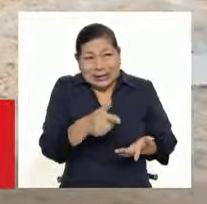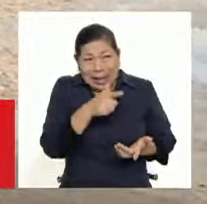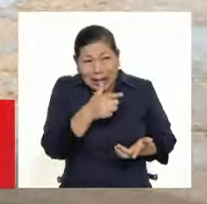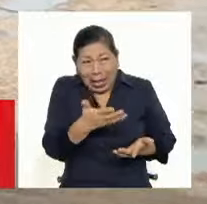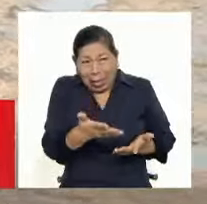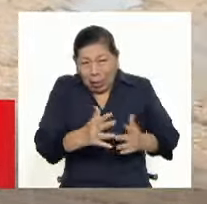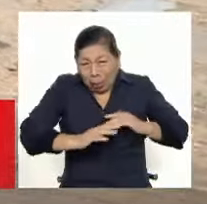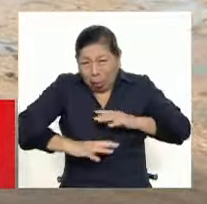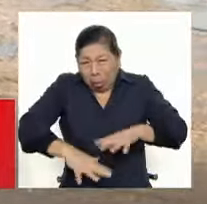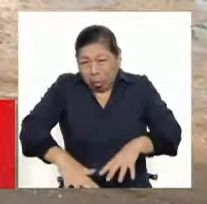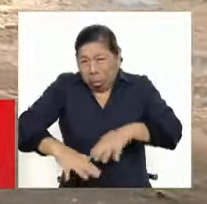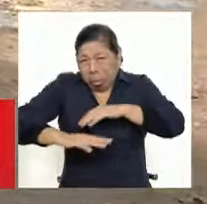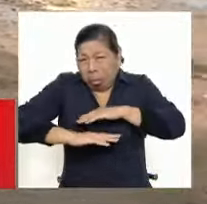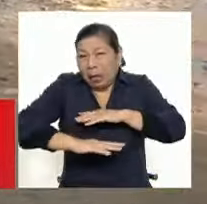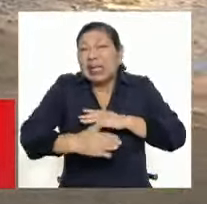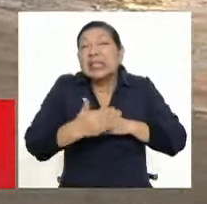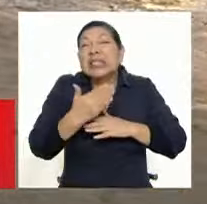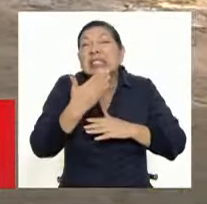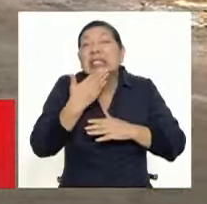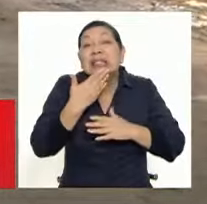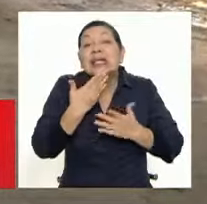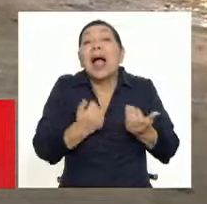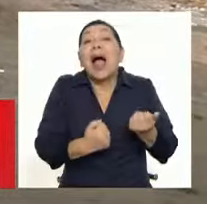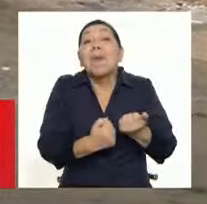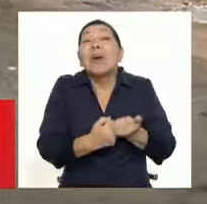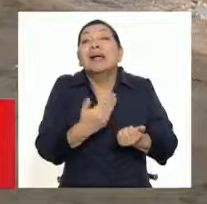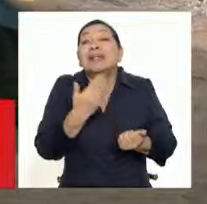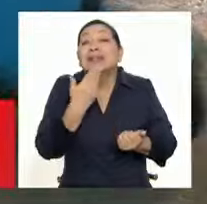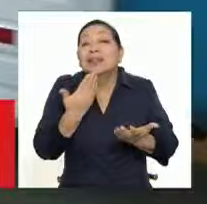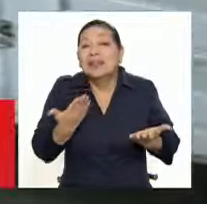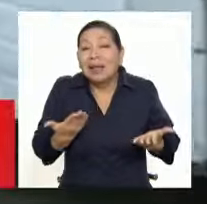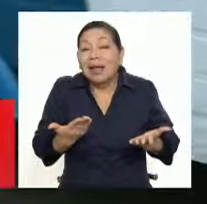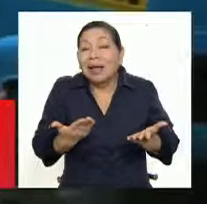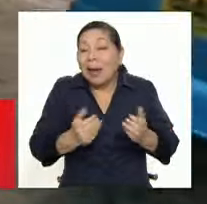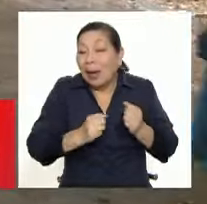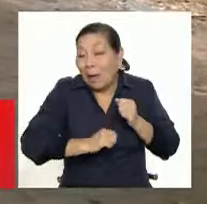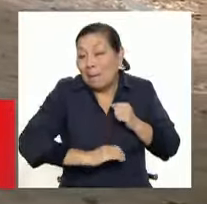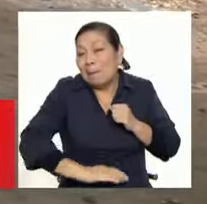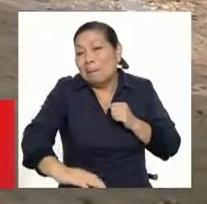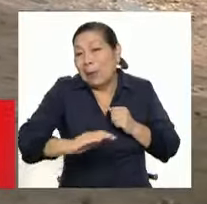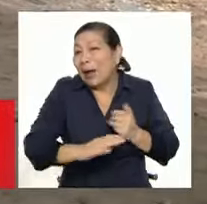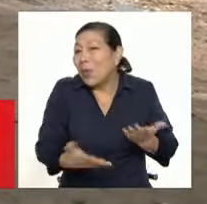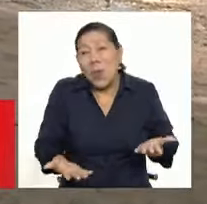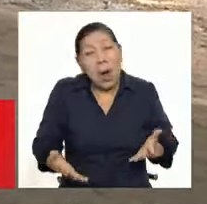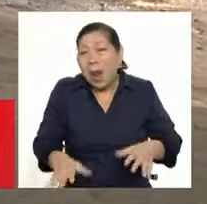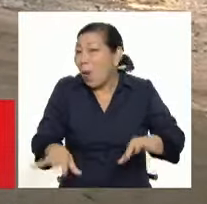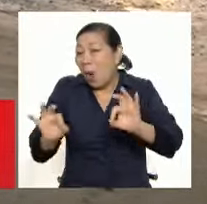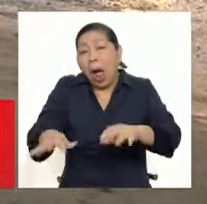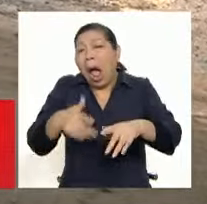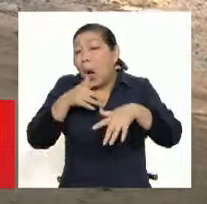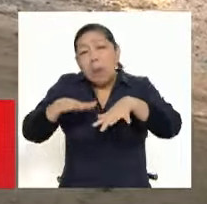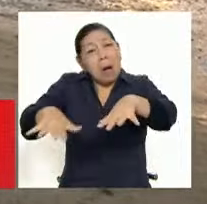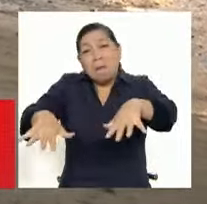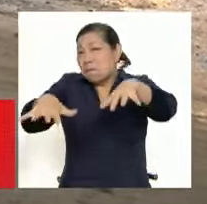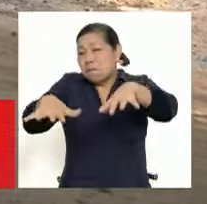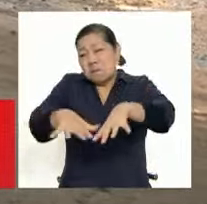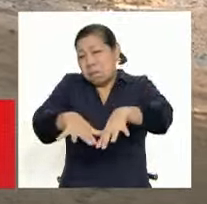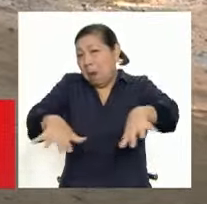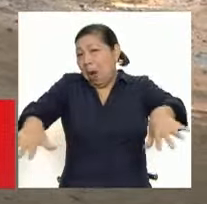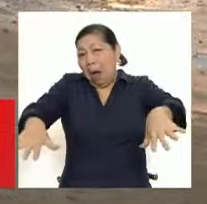este estado y pues no hay quien apoye ni siquiera en la limpieza, en despejar quizás esta parte de la